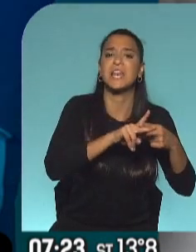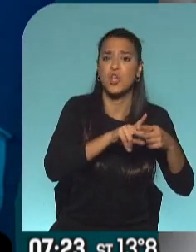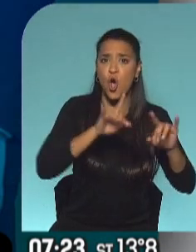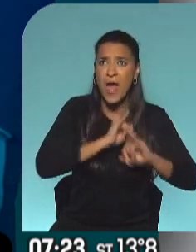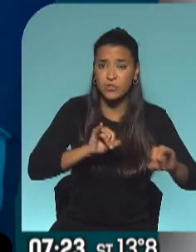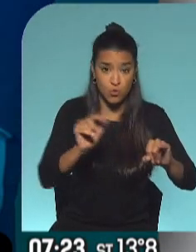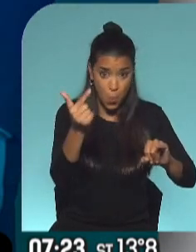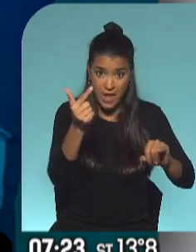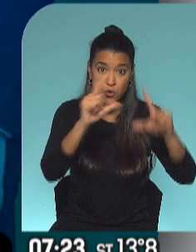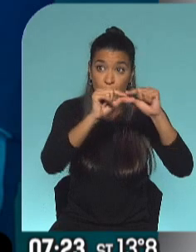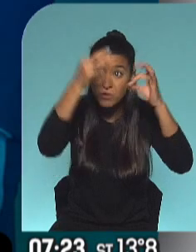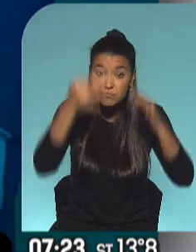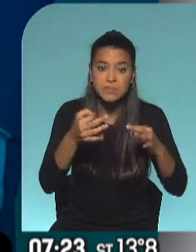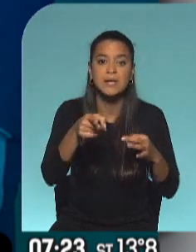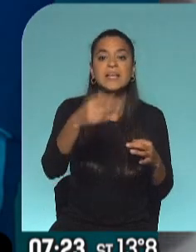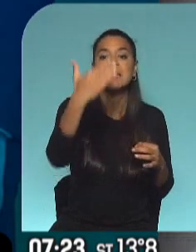muy teníamos este fuerte. número. Claro.